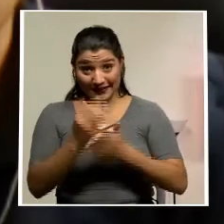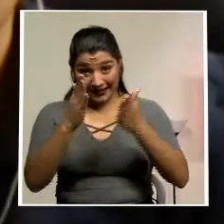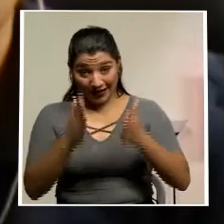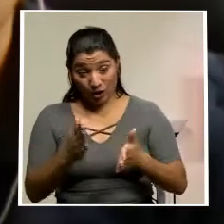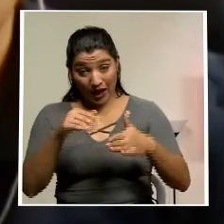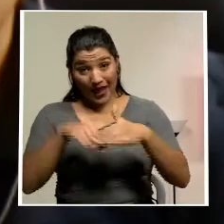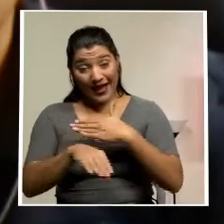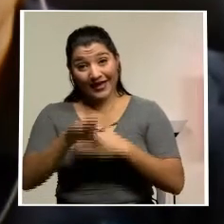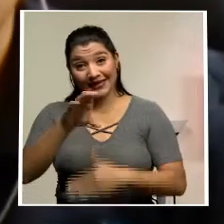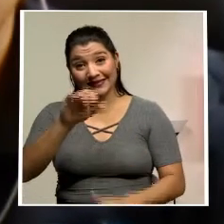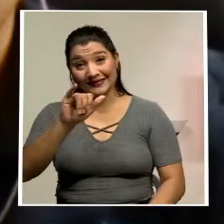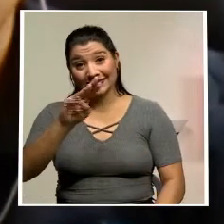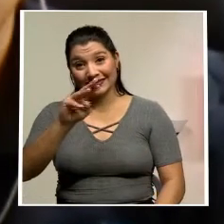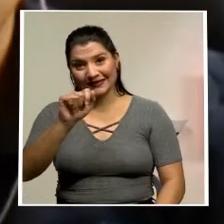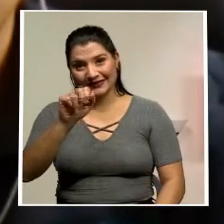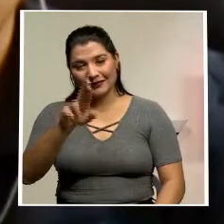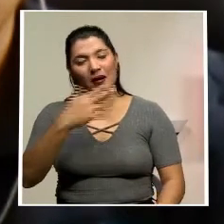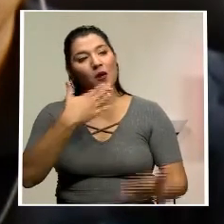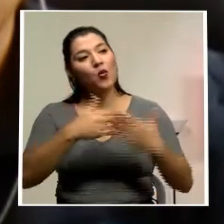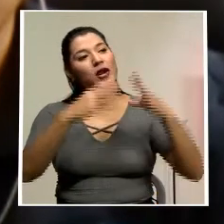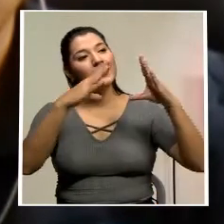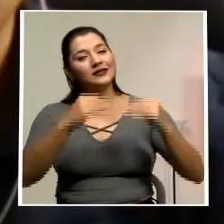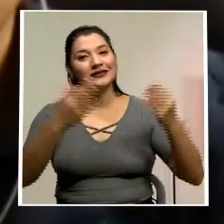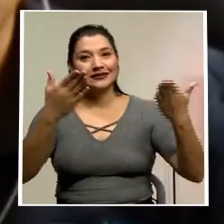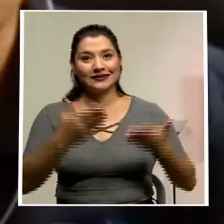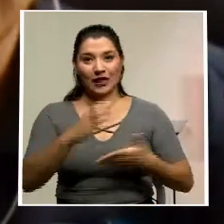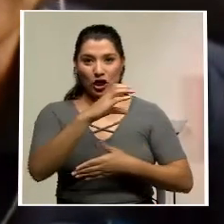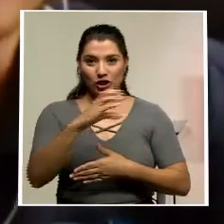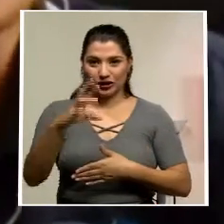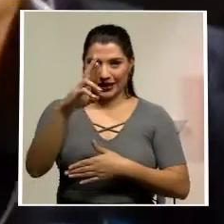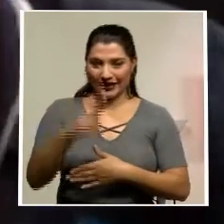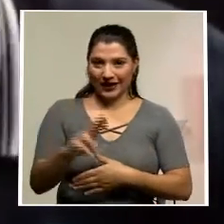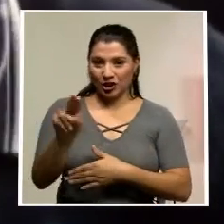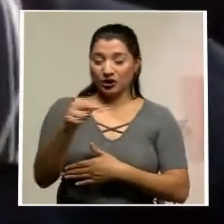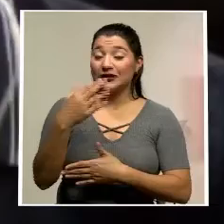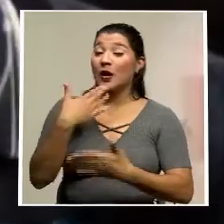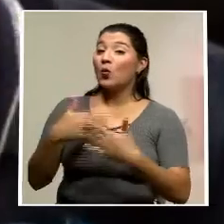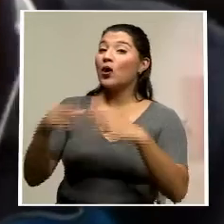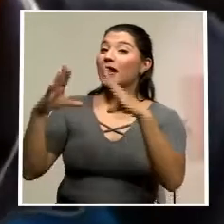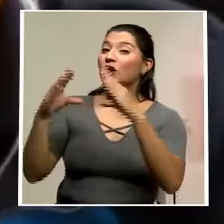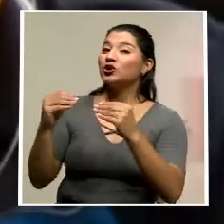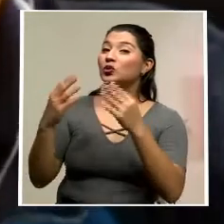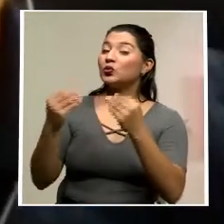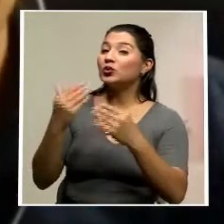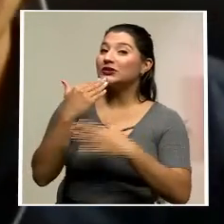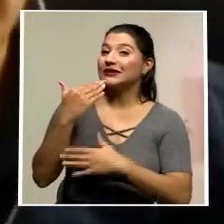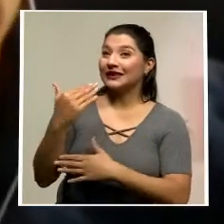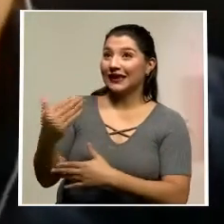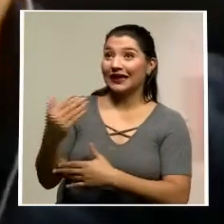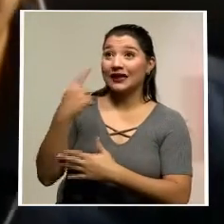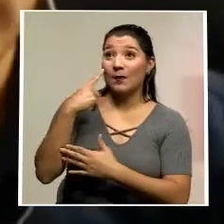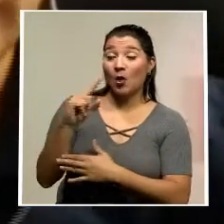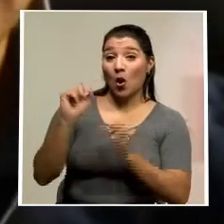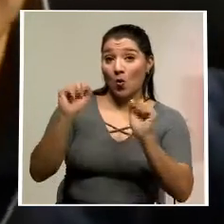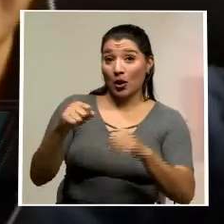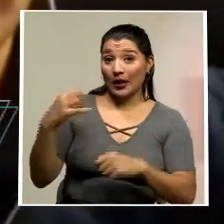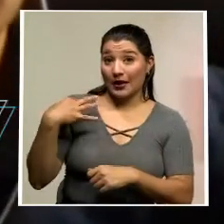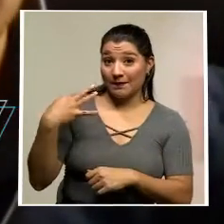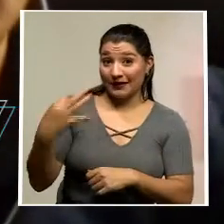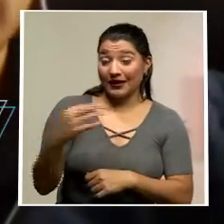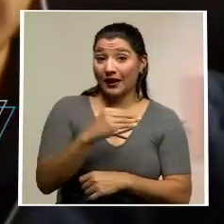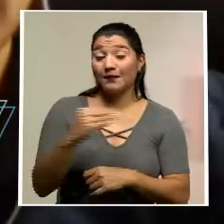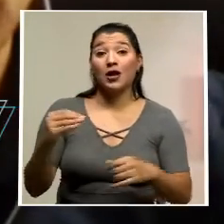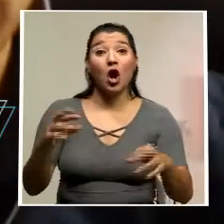Espinosa. Bienvenido a Costa Rica Noticias. Buenas noches y muchas gracias por tenerme y